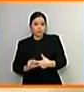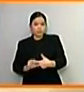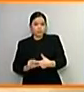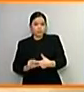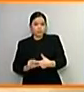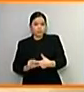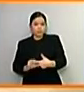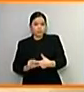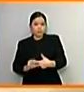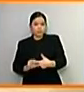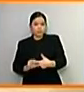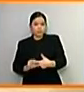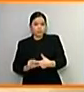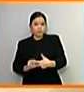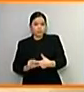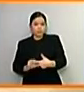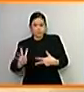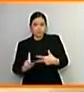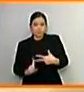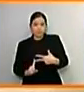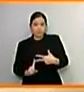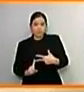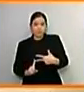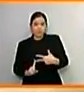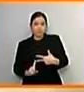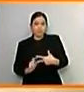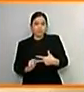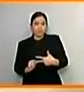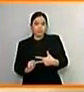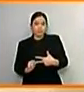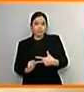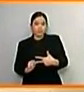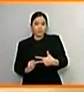Este es el 94, tercer número